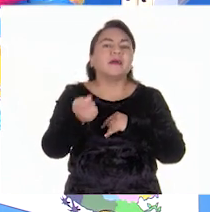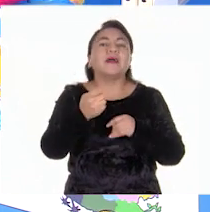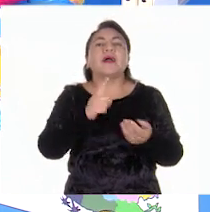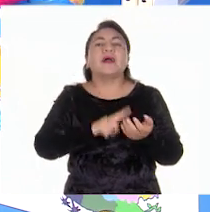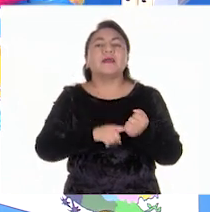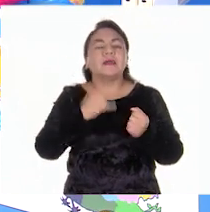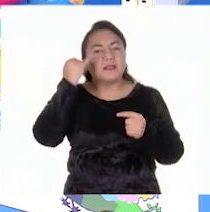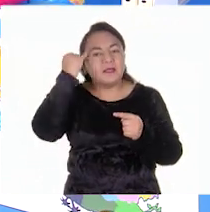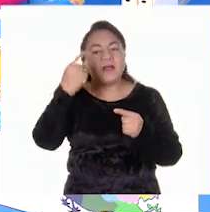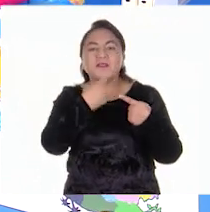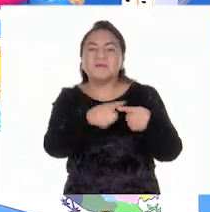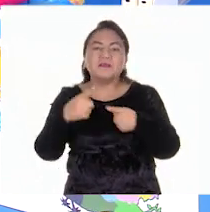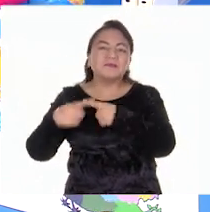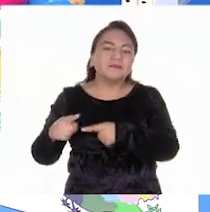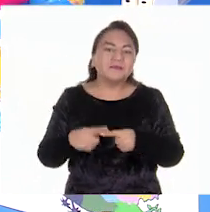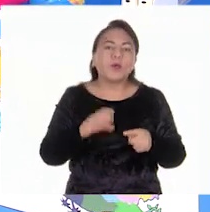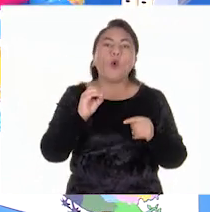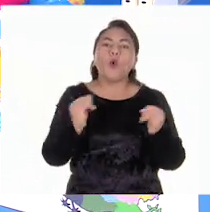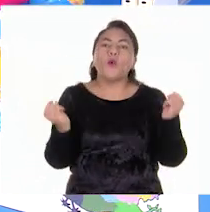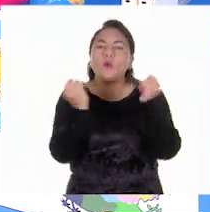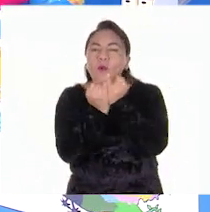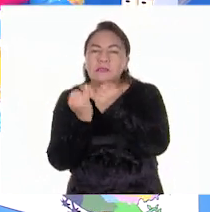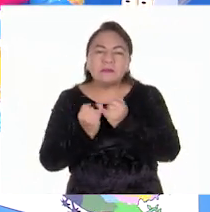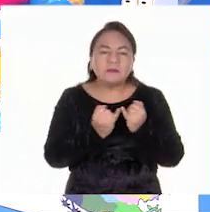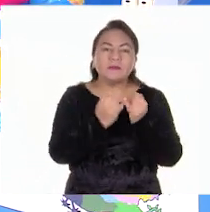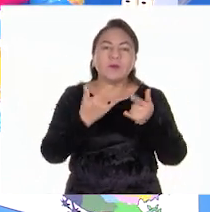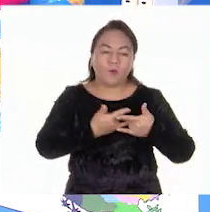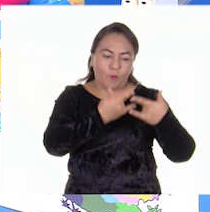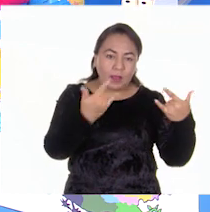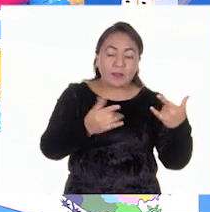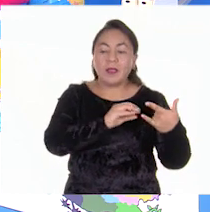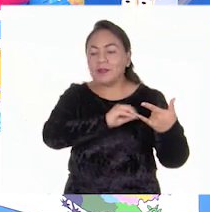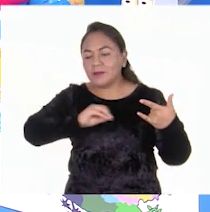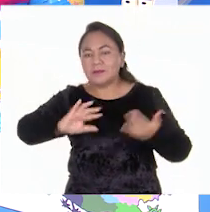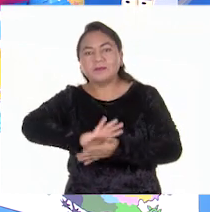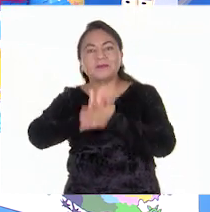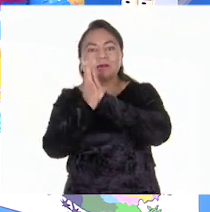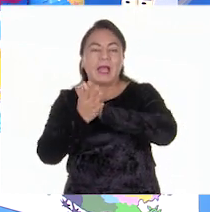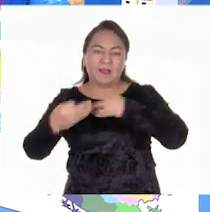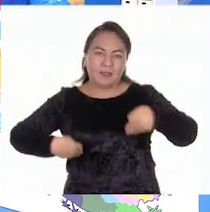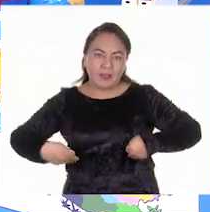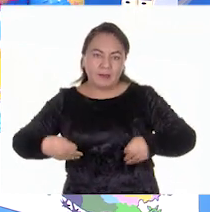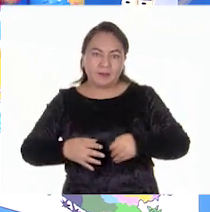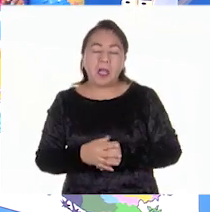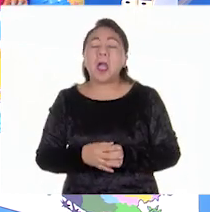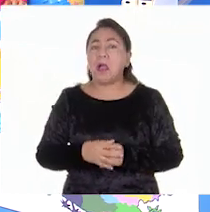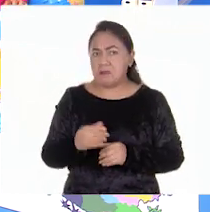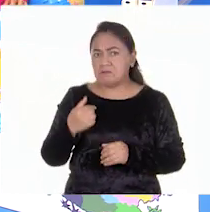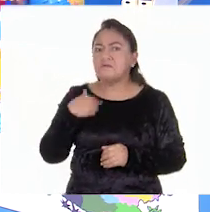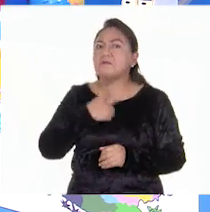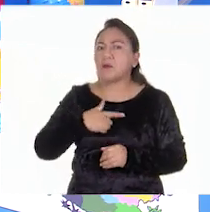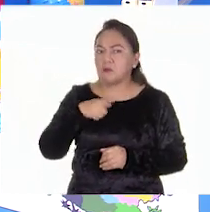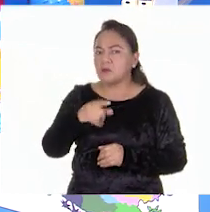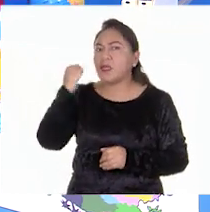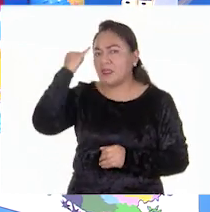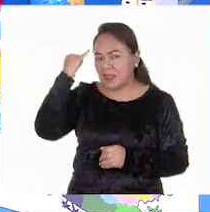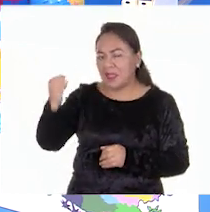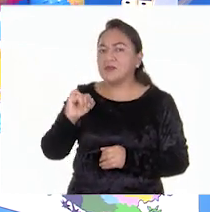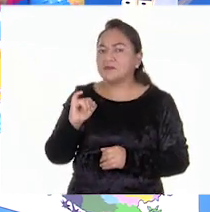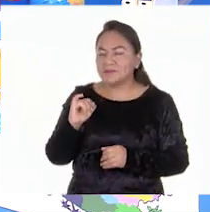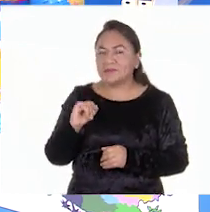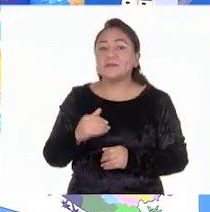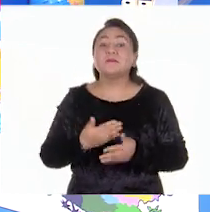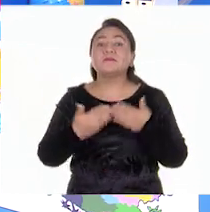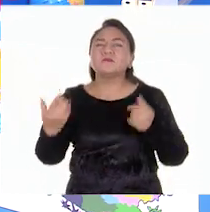las principales diferencias y similitudes entre el cuento y una obra de teatro. Me gusta tu propuesta, Mónica. Ahora